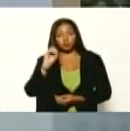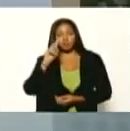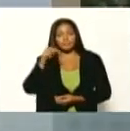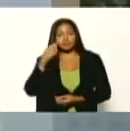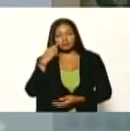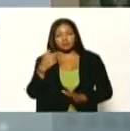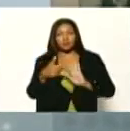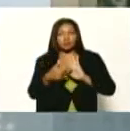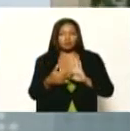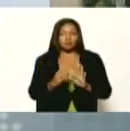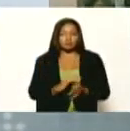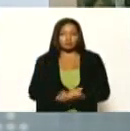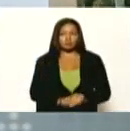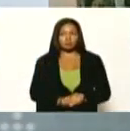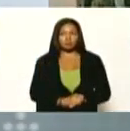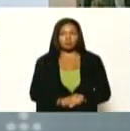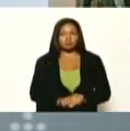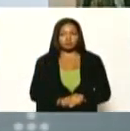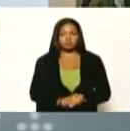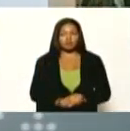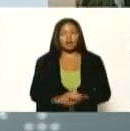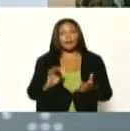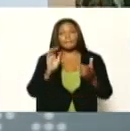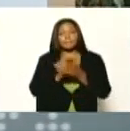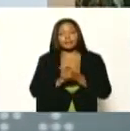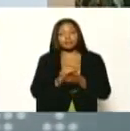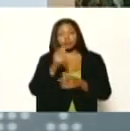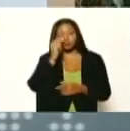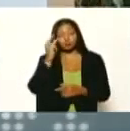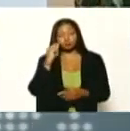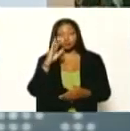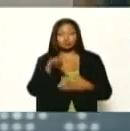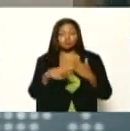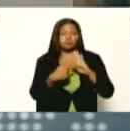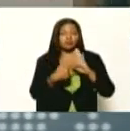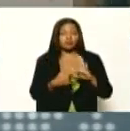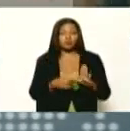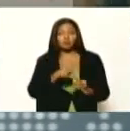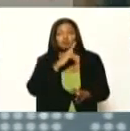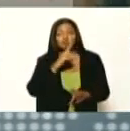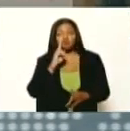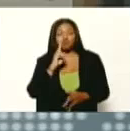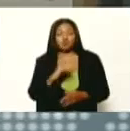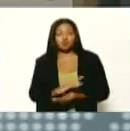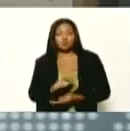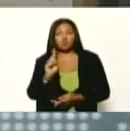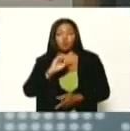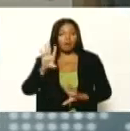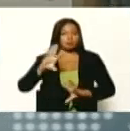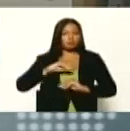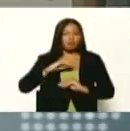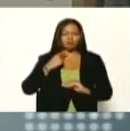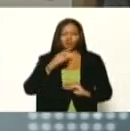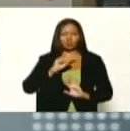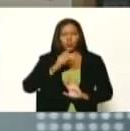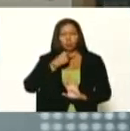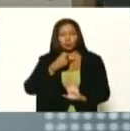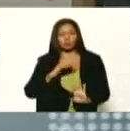caso de compañeros y compañeras que fueron postulados y que no aceptaron la